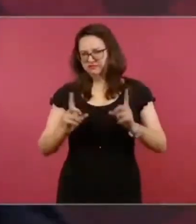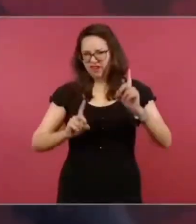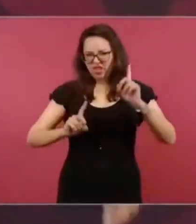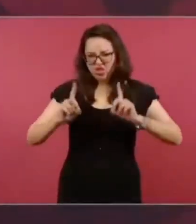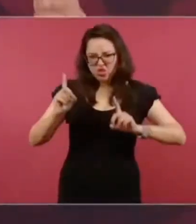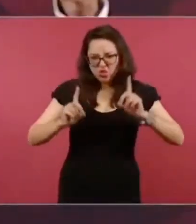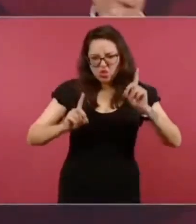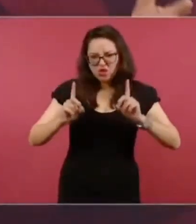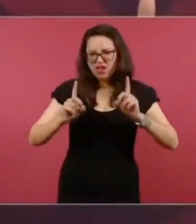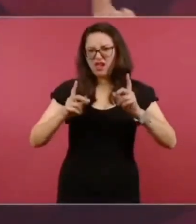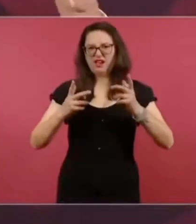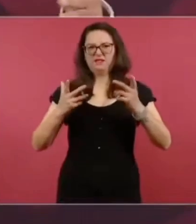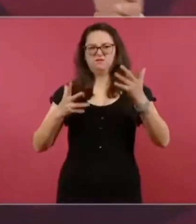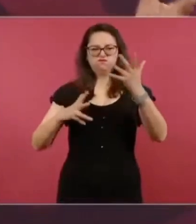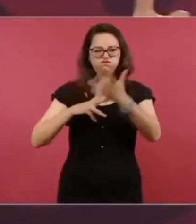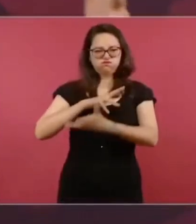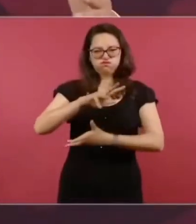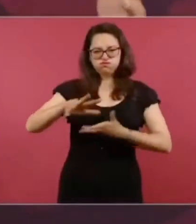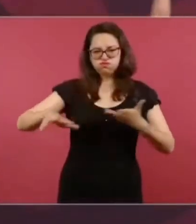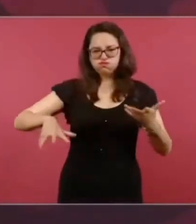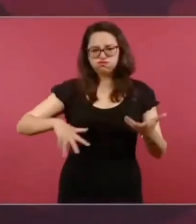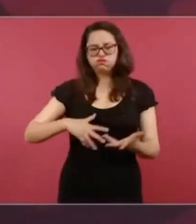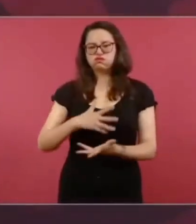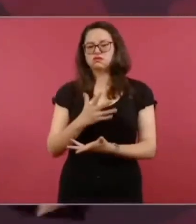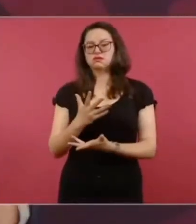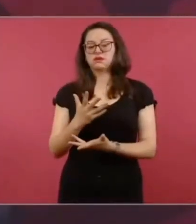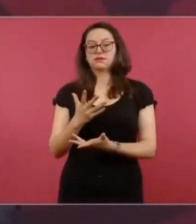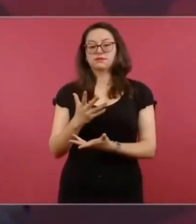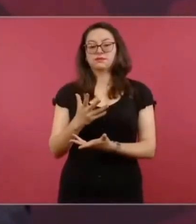Y a partir de ahí, pues, entra en escena